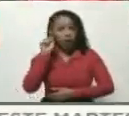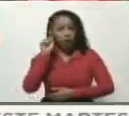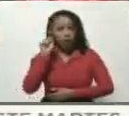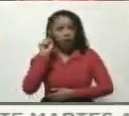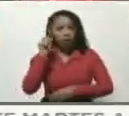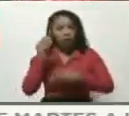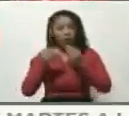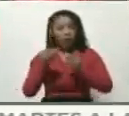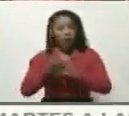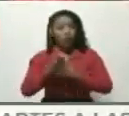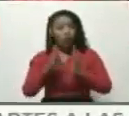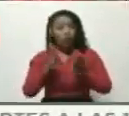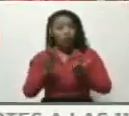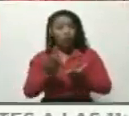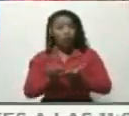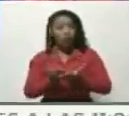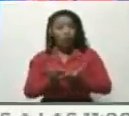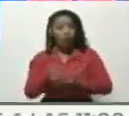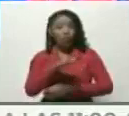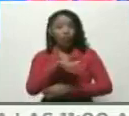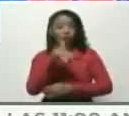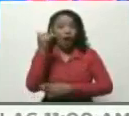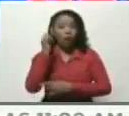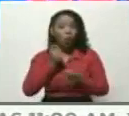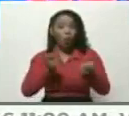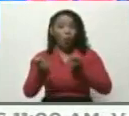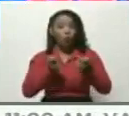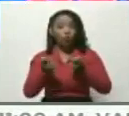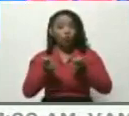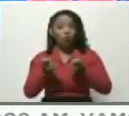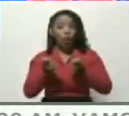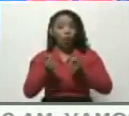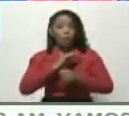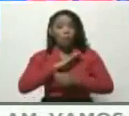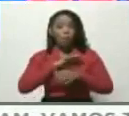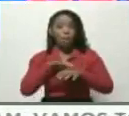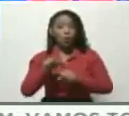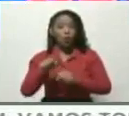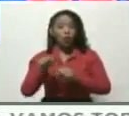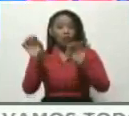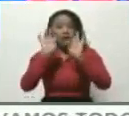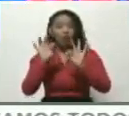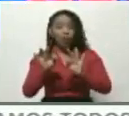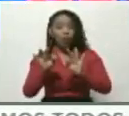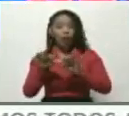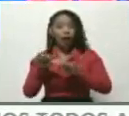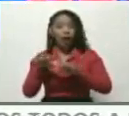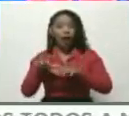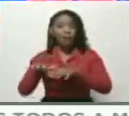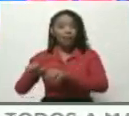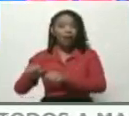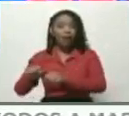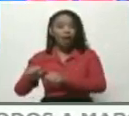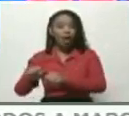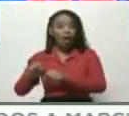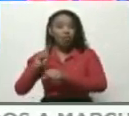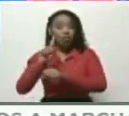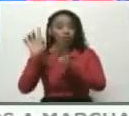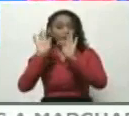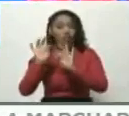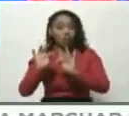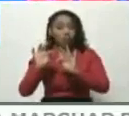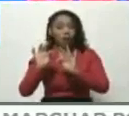El mundo donde hay control del hegemón y del modelo capitalista, de un modelo que